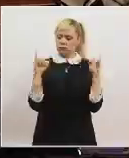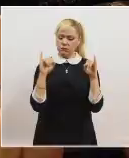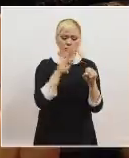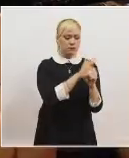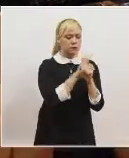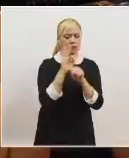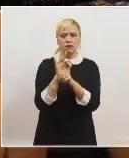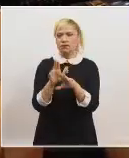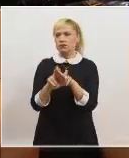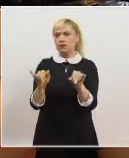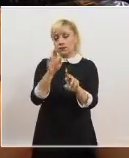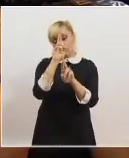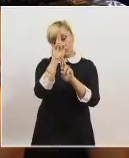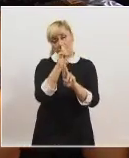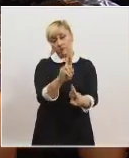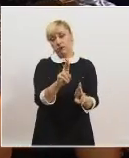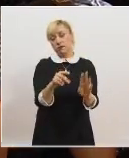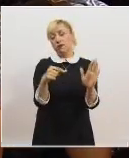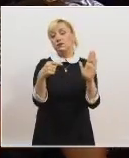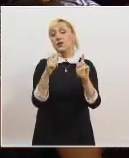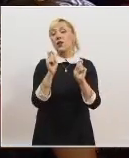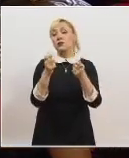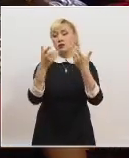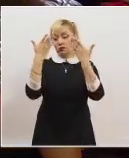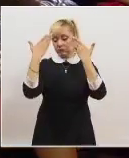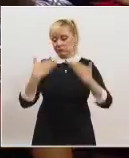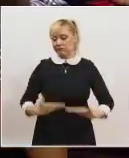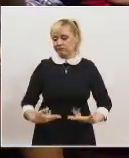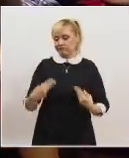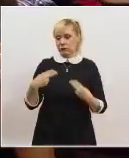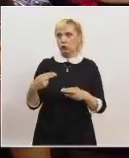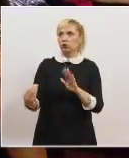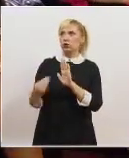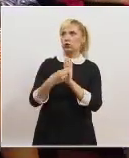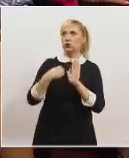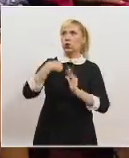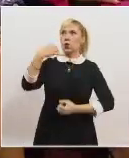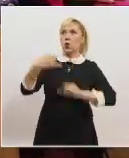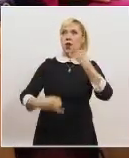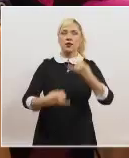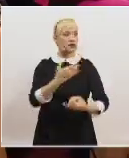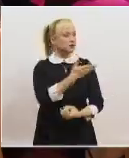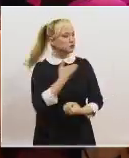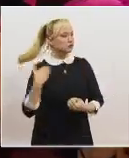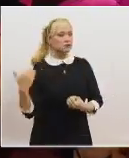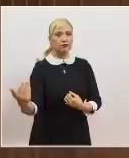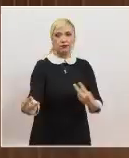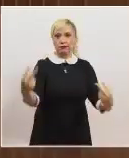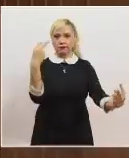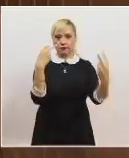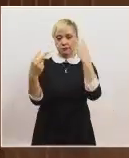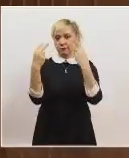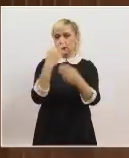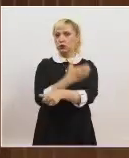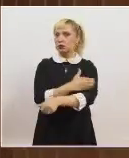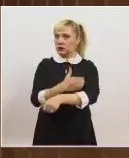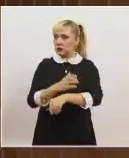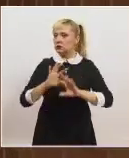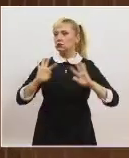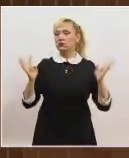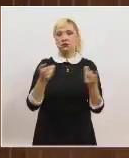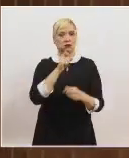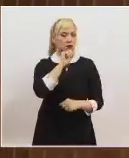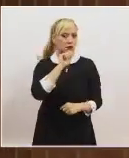imparcial honra y legitima la investidura y la función jurisdiccional ante sus pares y ante la sociedad. Así lo señaló